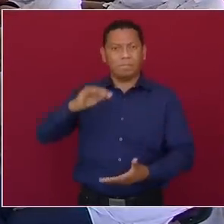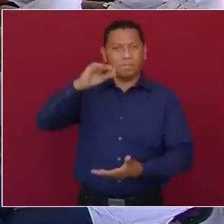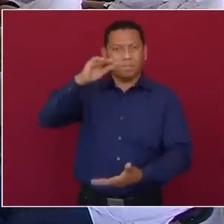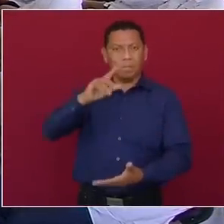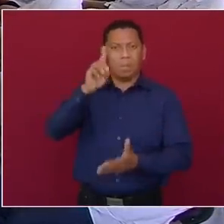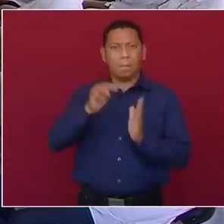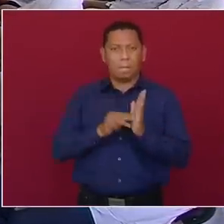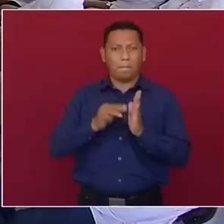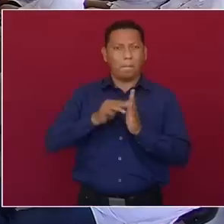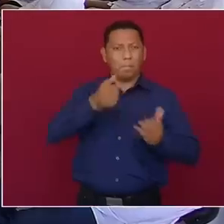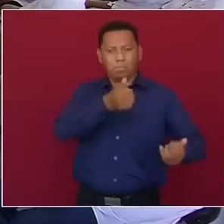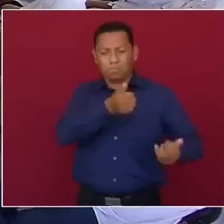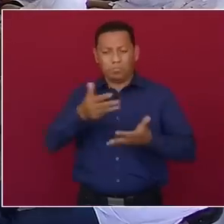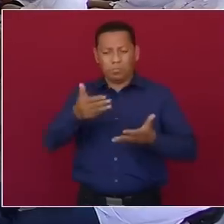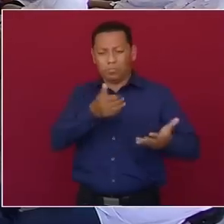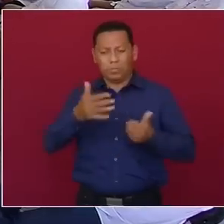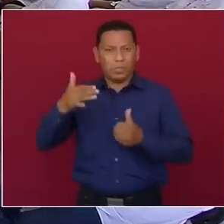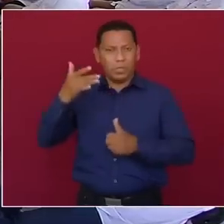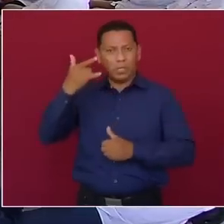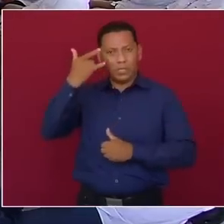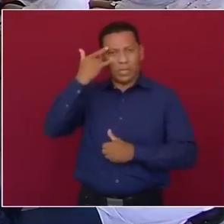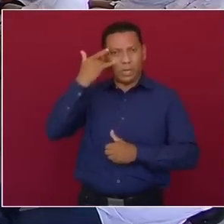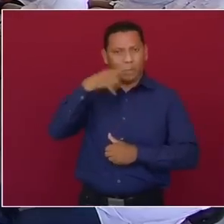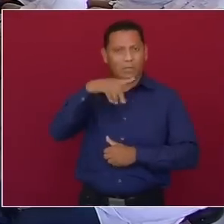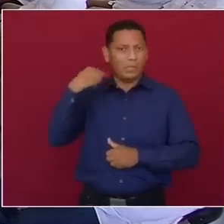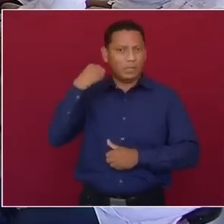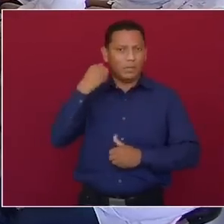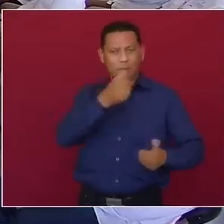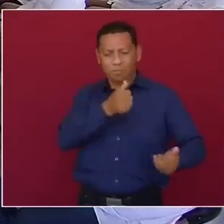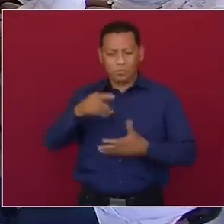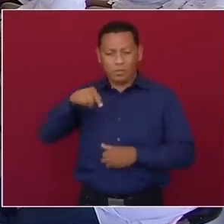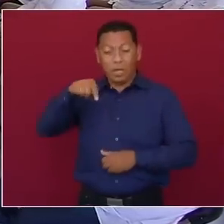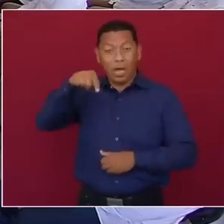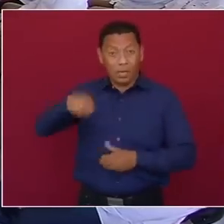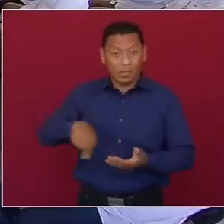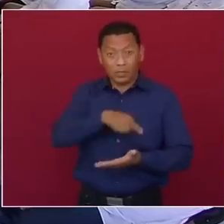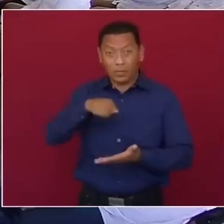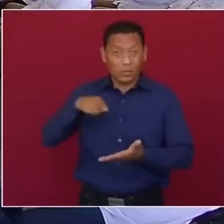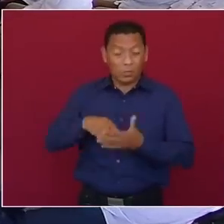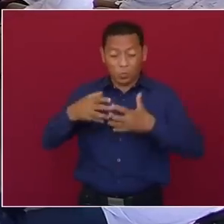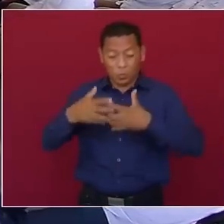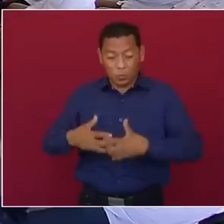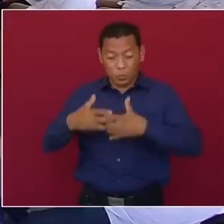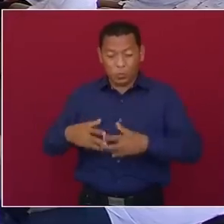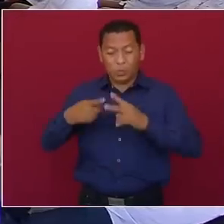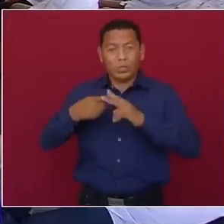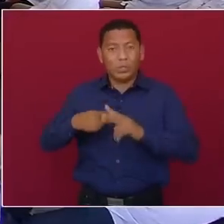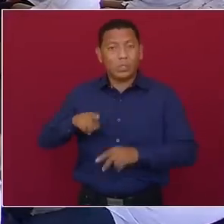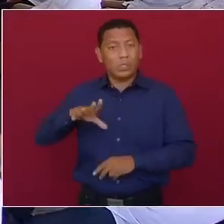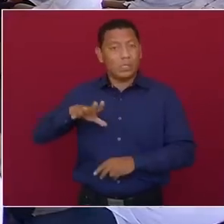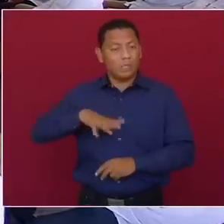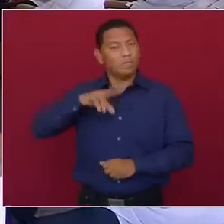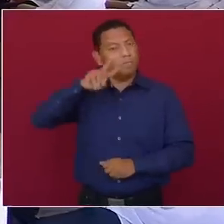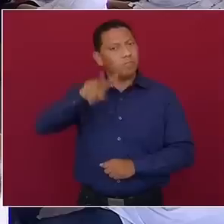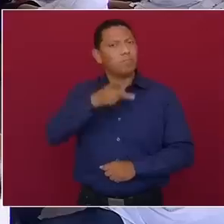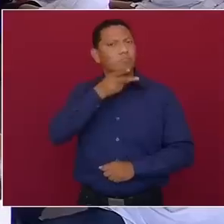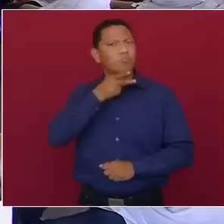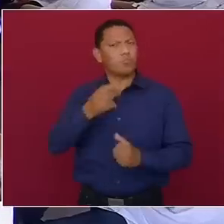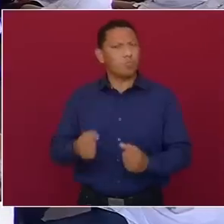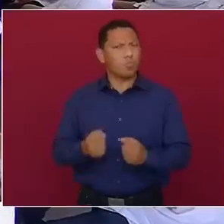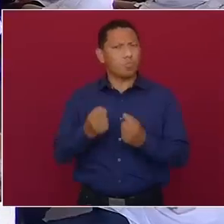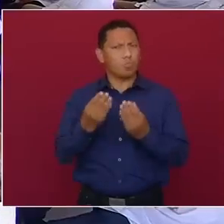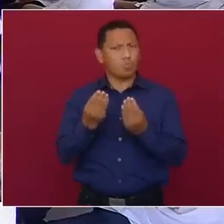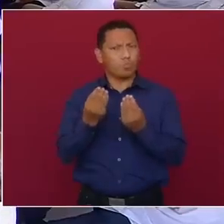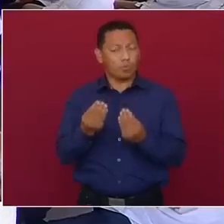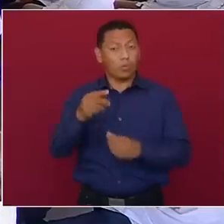de Tabasco y la sonda de Campeche. Aquí, donde tenemos el autoabasto de gas asegurado.